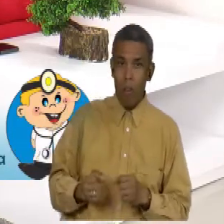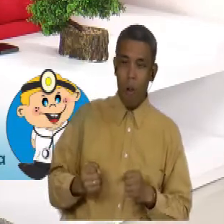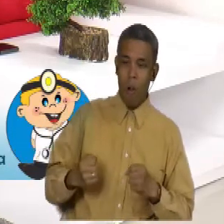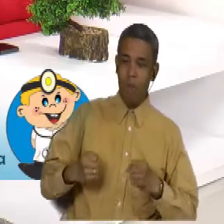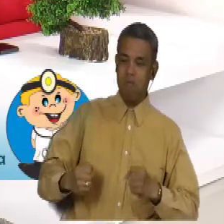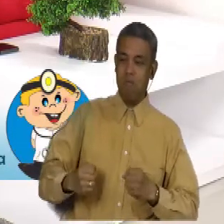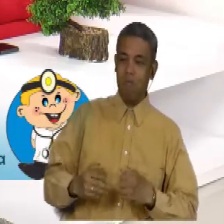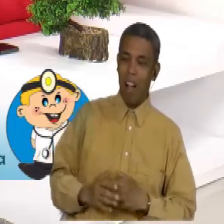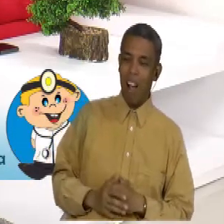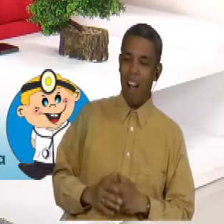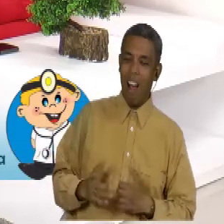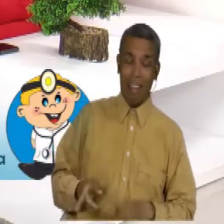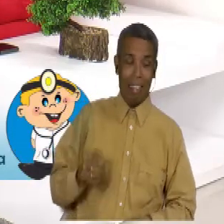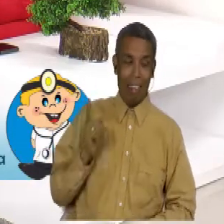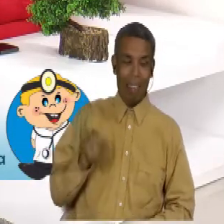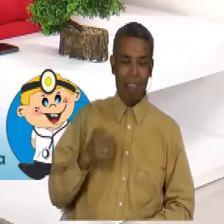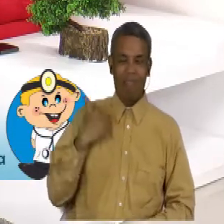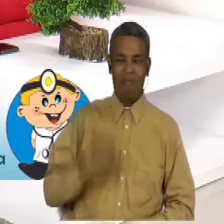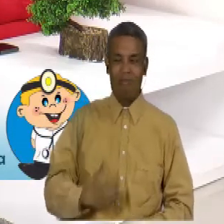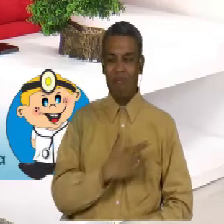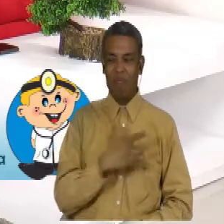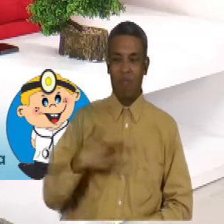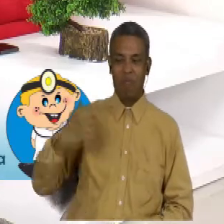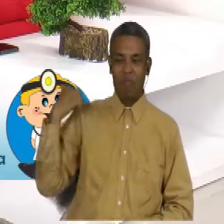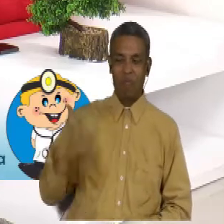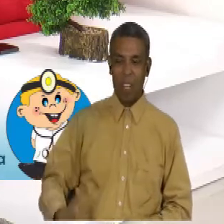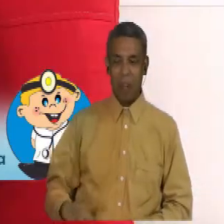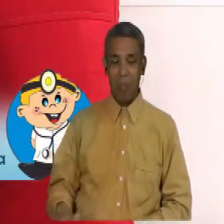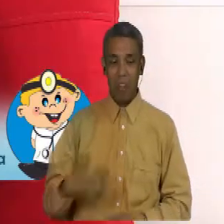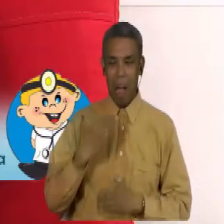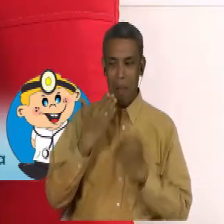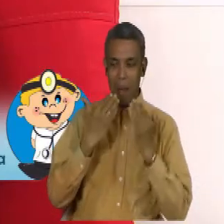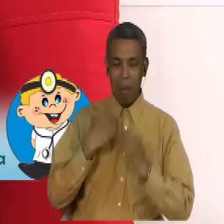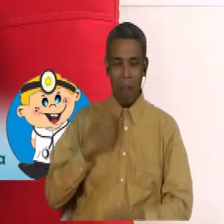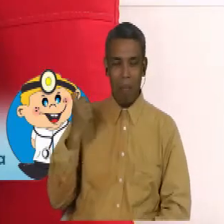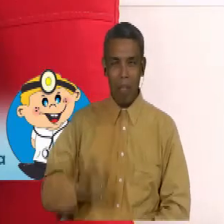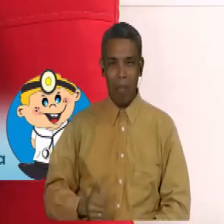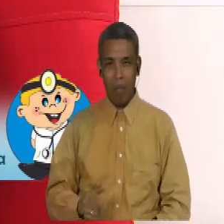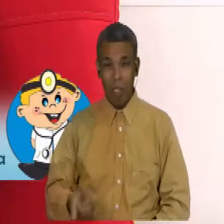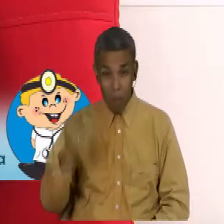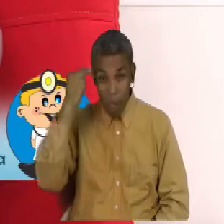bueno, sobrepeso y obesidad. Y obesidad. Sí. Dentro